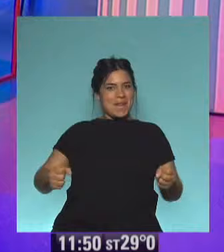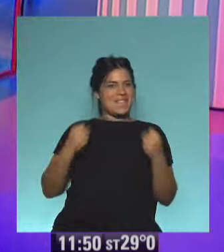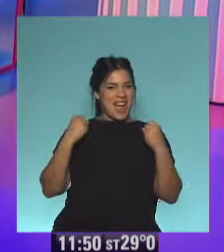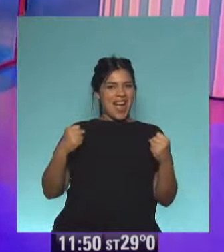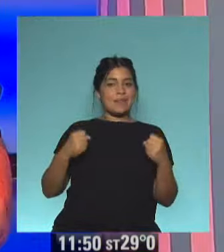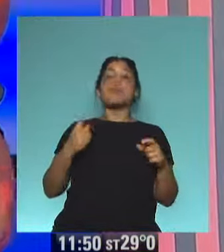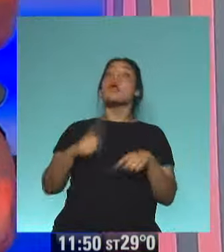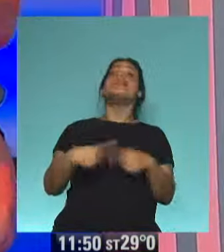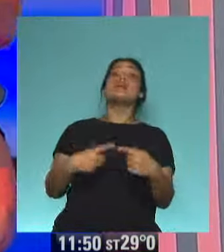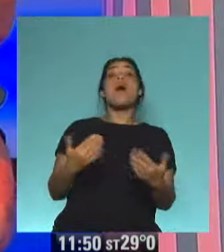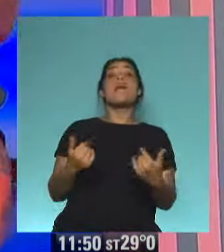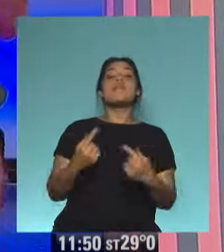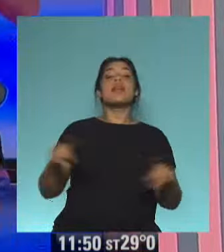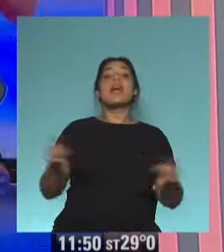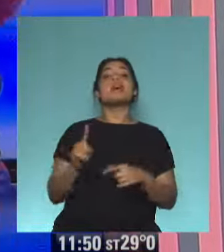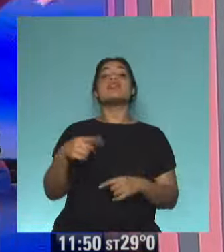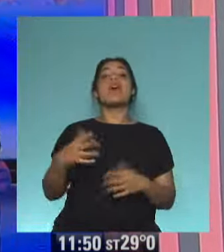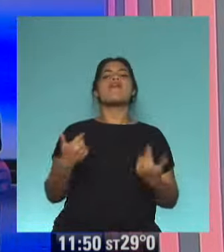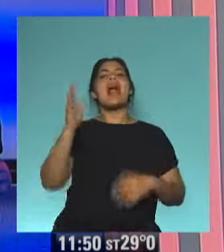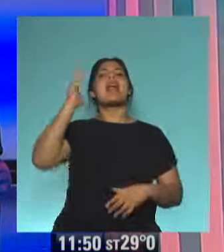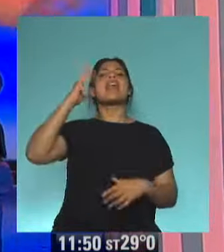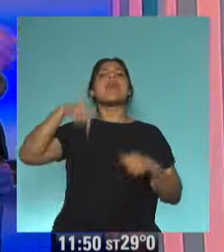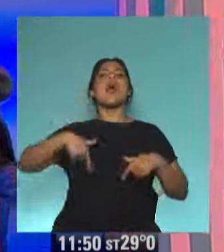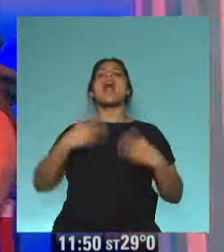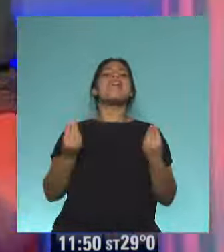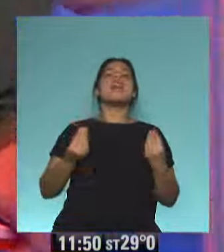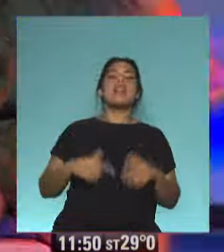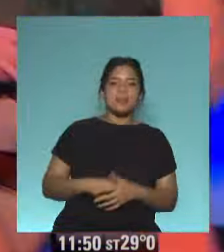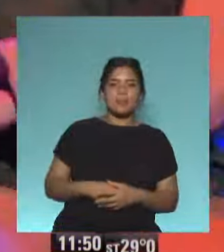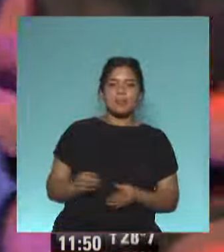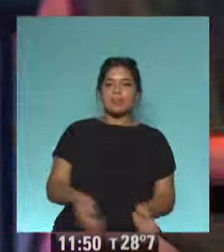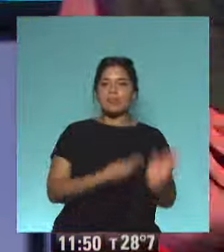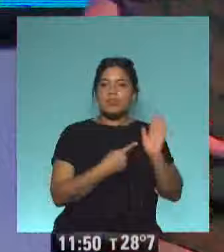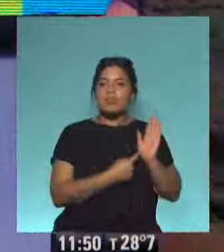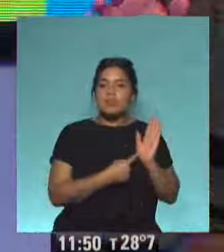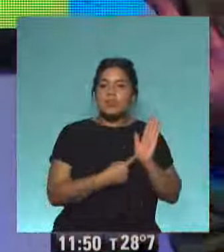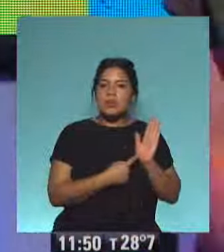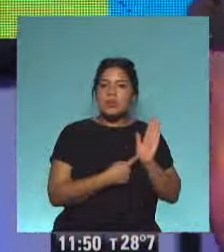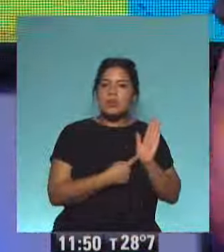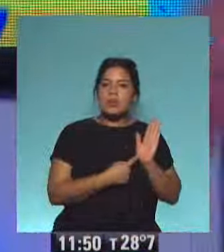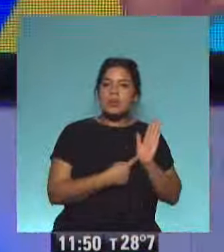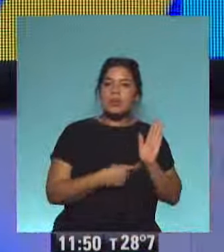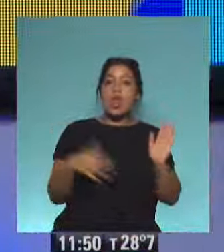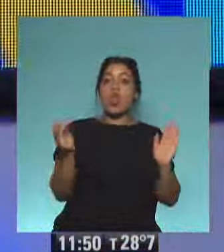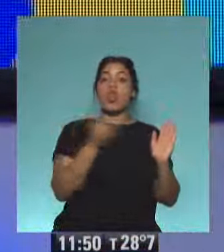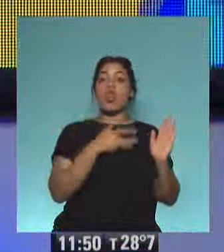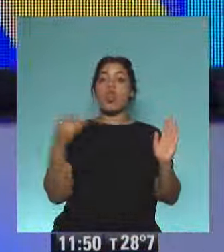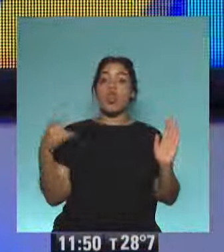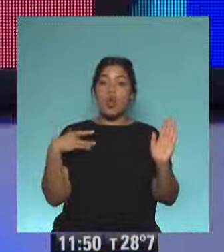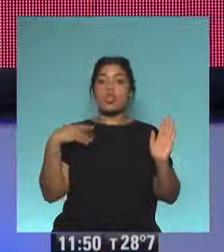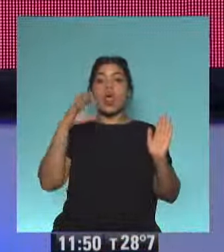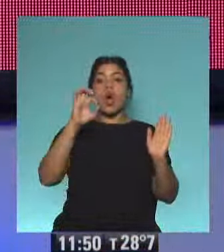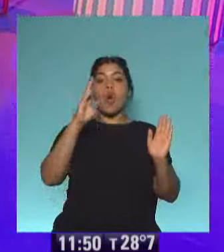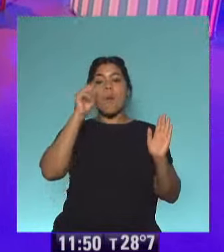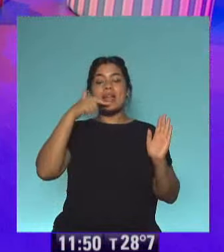¡Vamos! Y seguimos enganchados en esta radio que estamos haciendo el día de la fecha. Doña Ubenza. ¿Y esta Doña canción? Doña Ubenza. ¿Cómo era esta